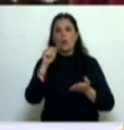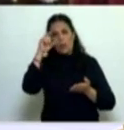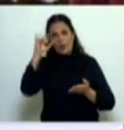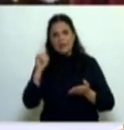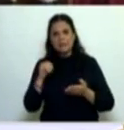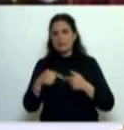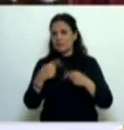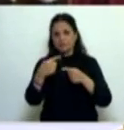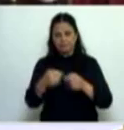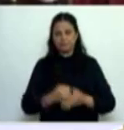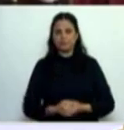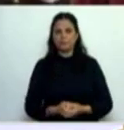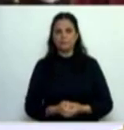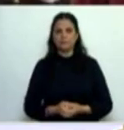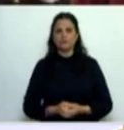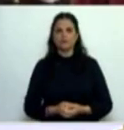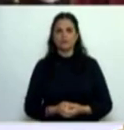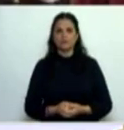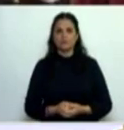diputado Aguad y Luis Petri.